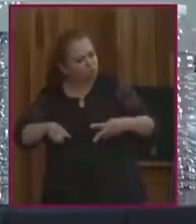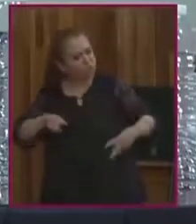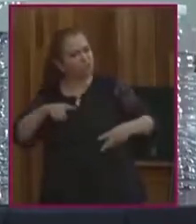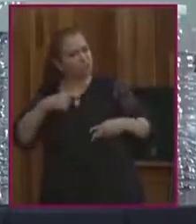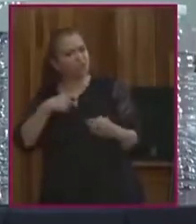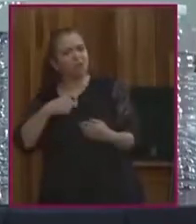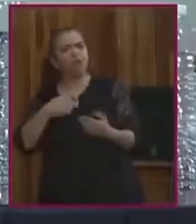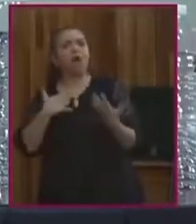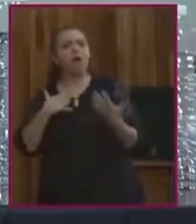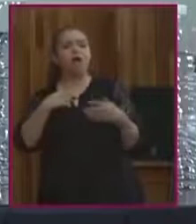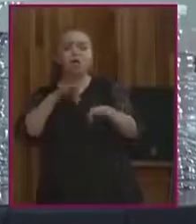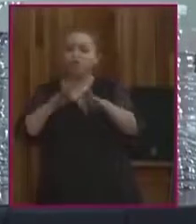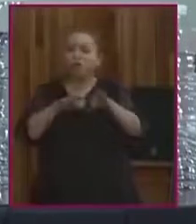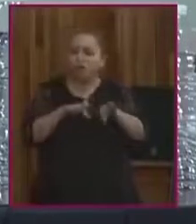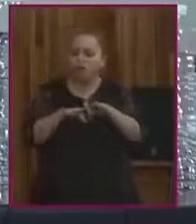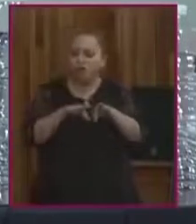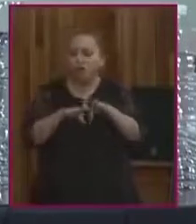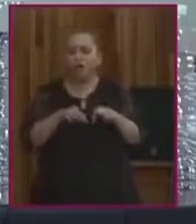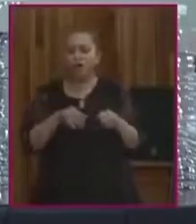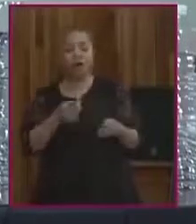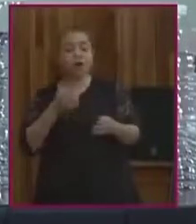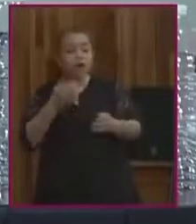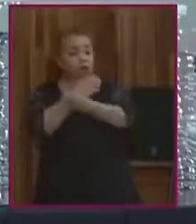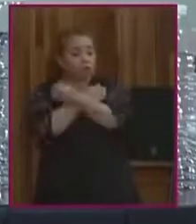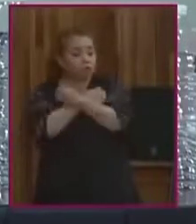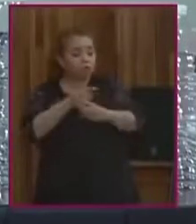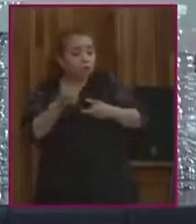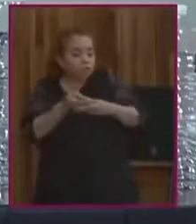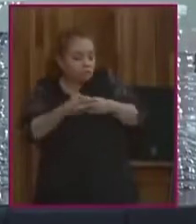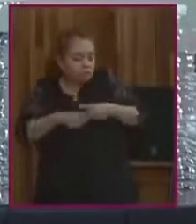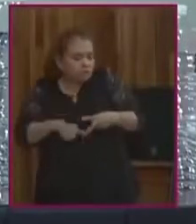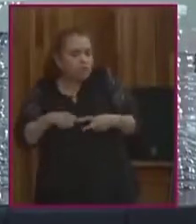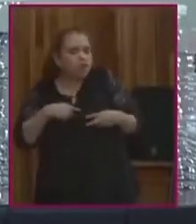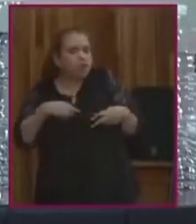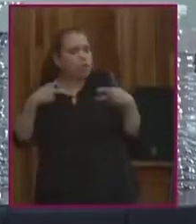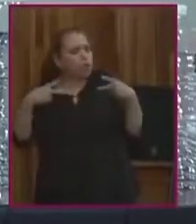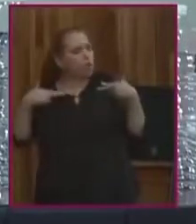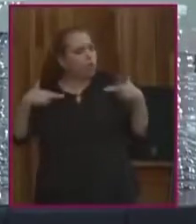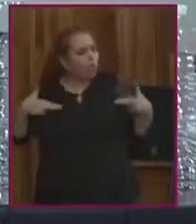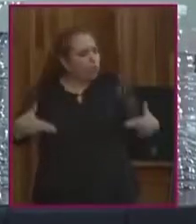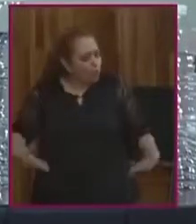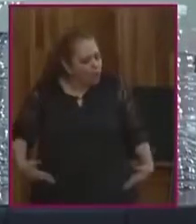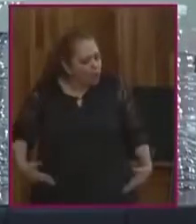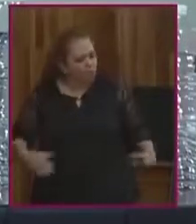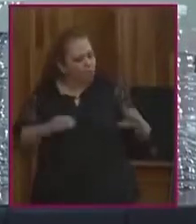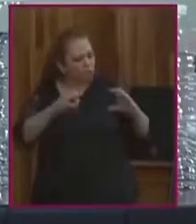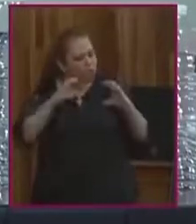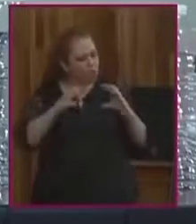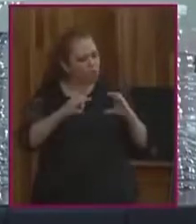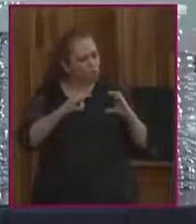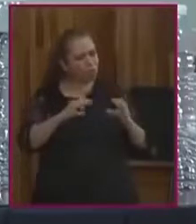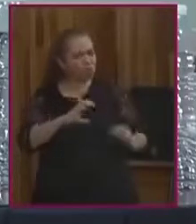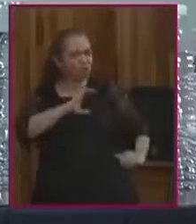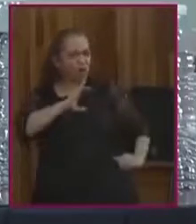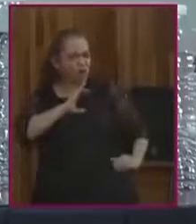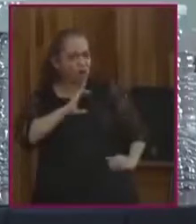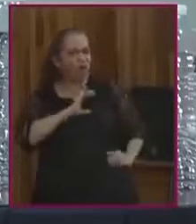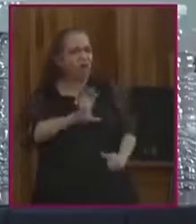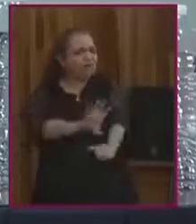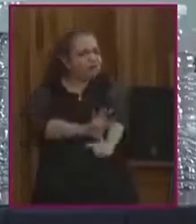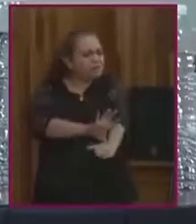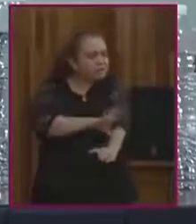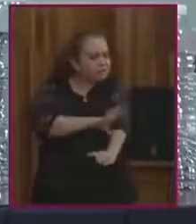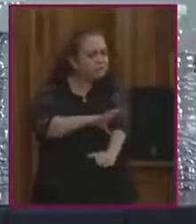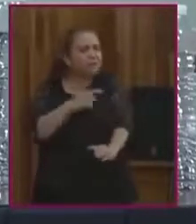perspectiva eminentemente humana. Sabemos que el cuidado cariñoso y sensible se sustenta en el